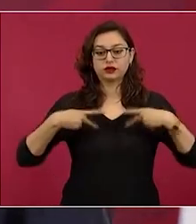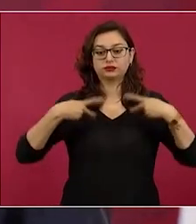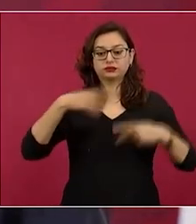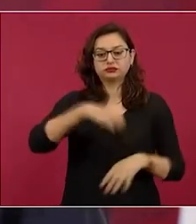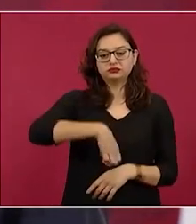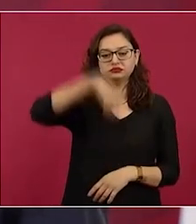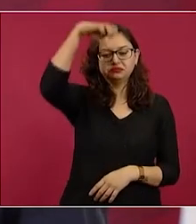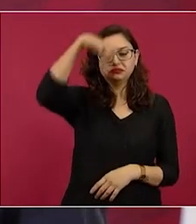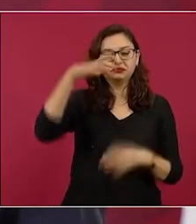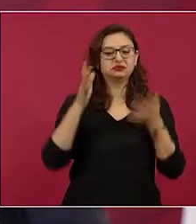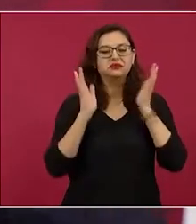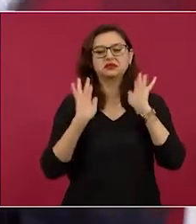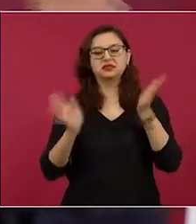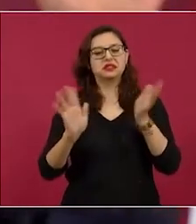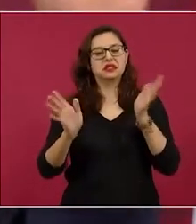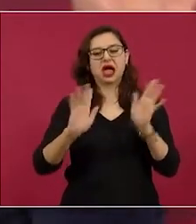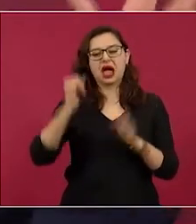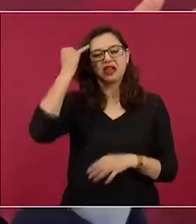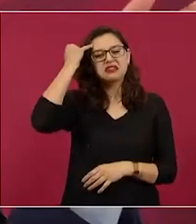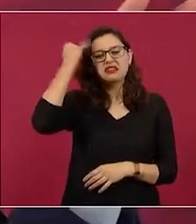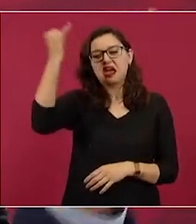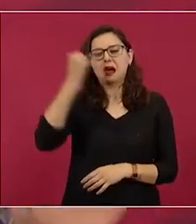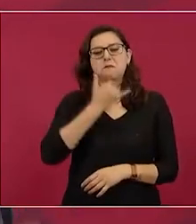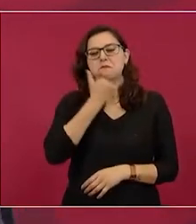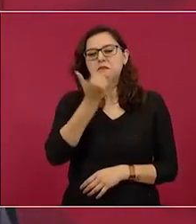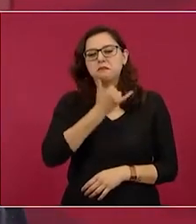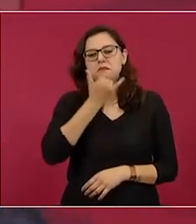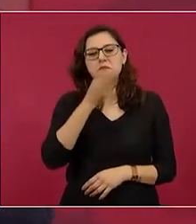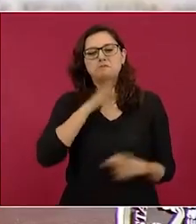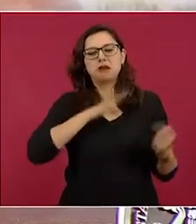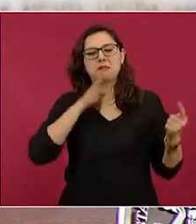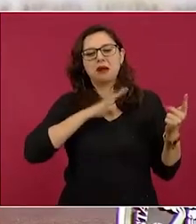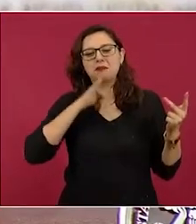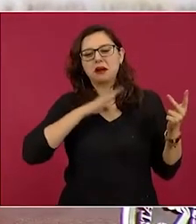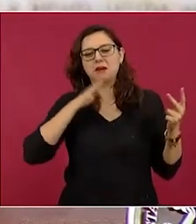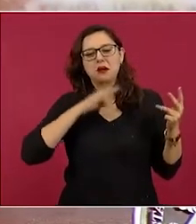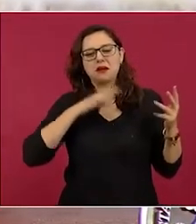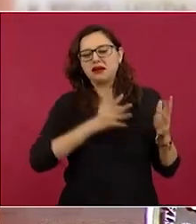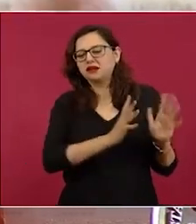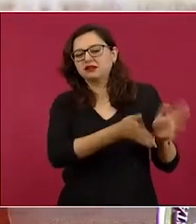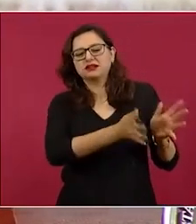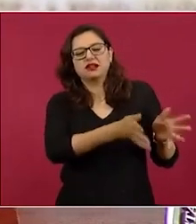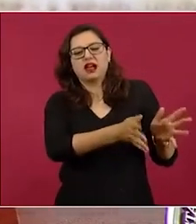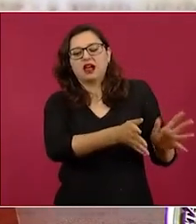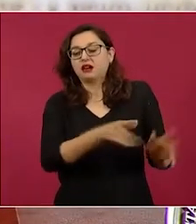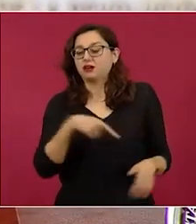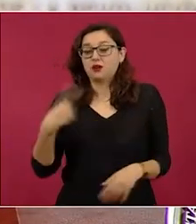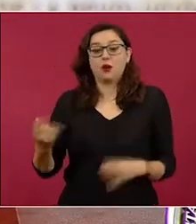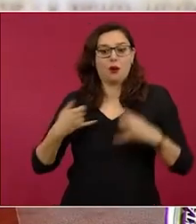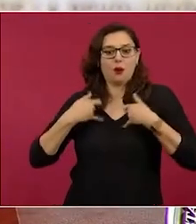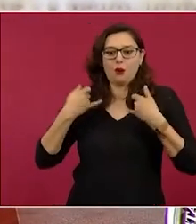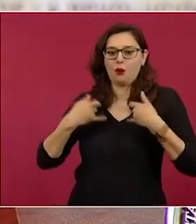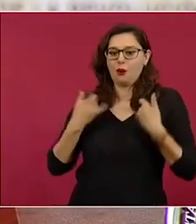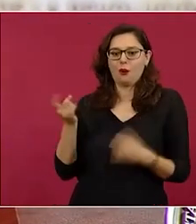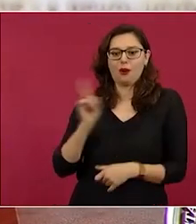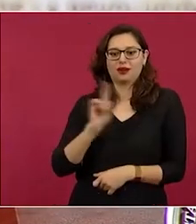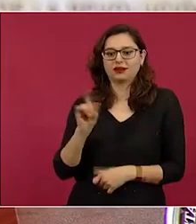prejuiciado, está más abierto y se preguntan cosas y